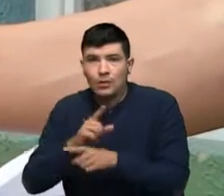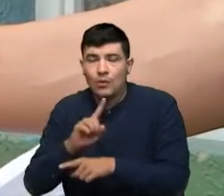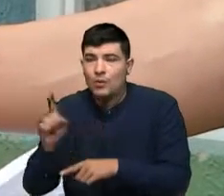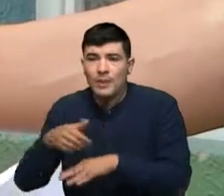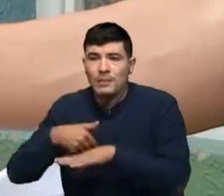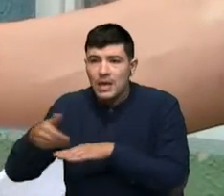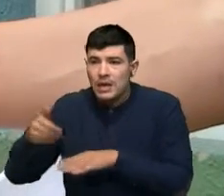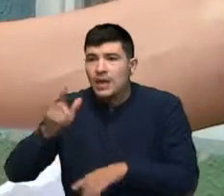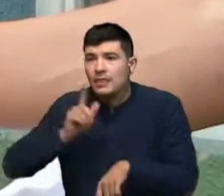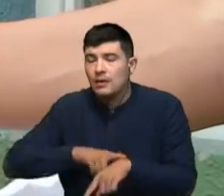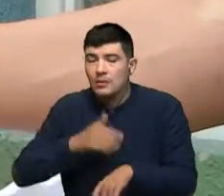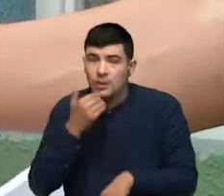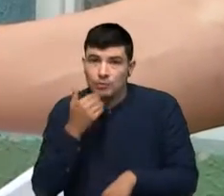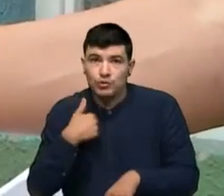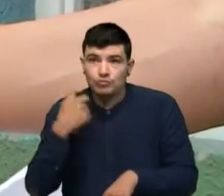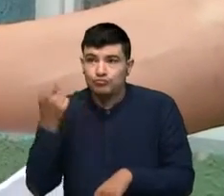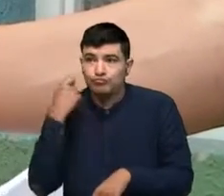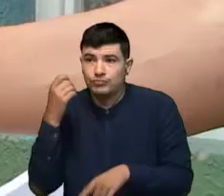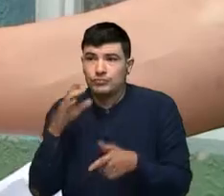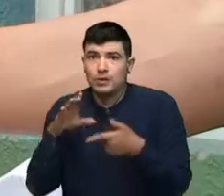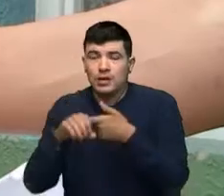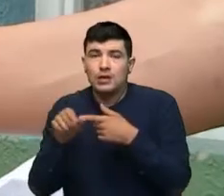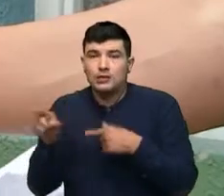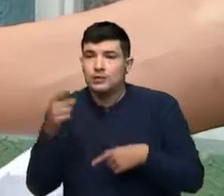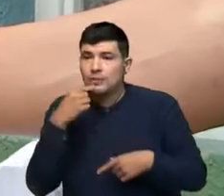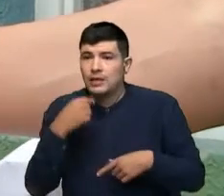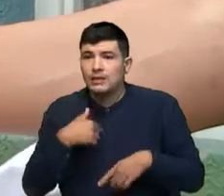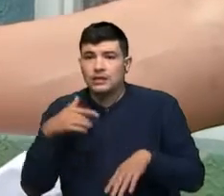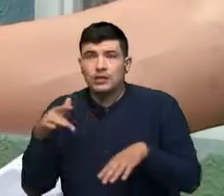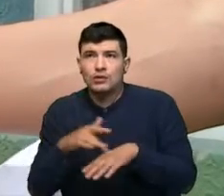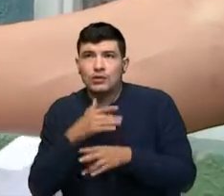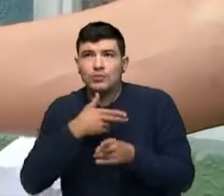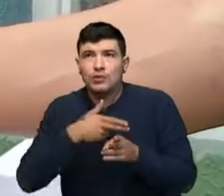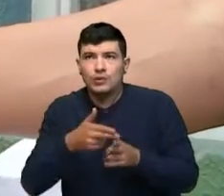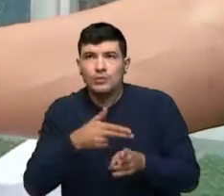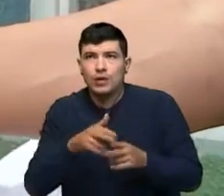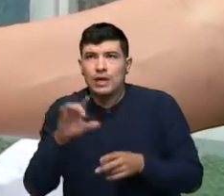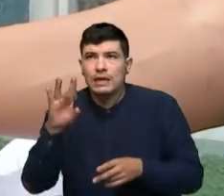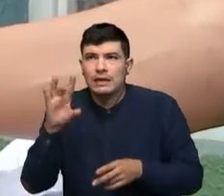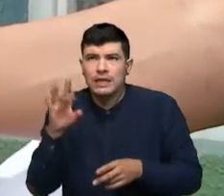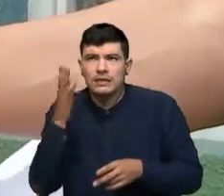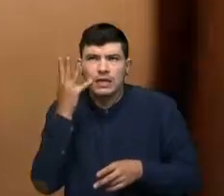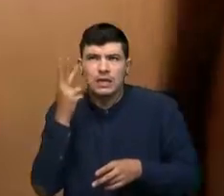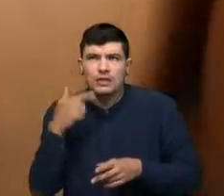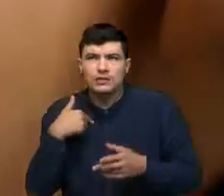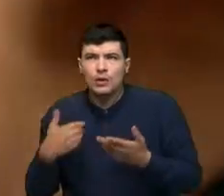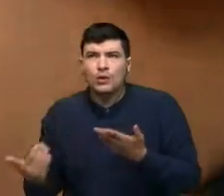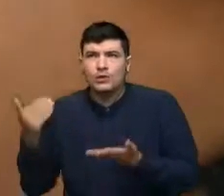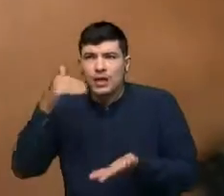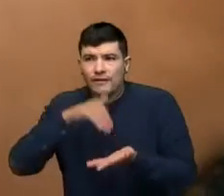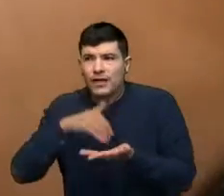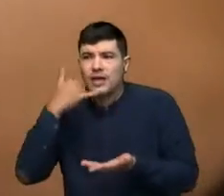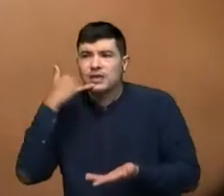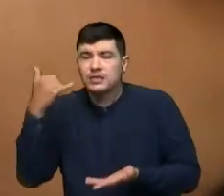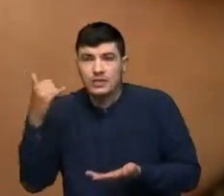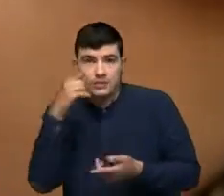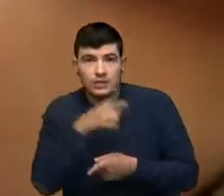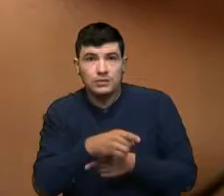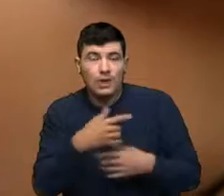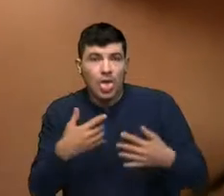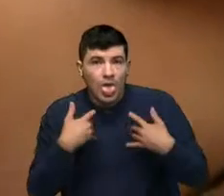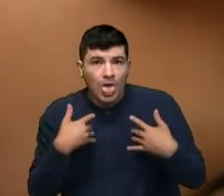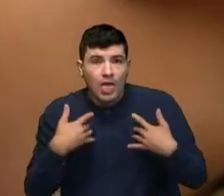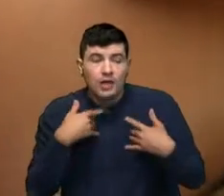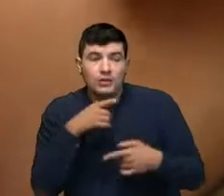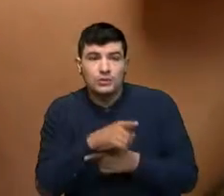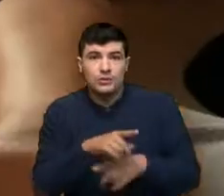piden tiempo. Por ejemplo, ahorita saqué la cita de hematología y me dijeron que tocaba dentro de 15 días volver a llamar. El padecimiento es evidente. Su calidad